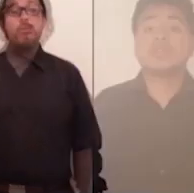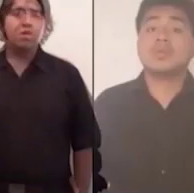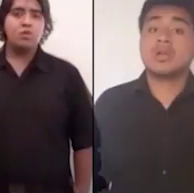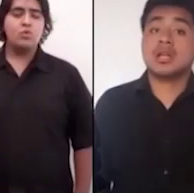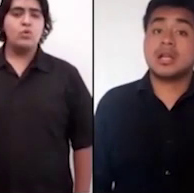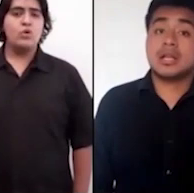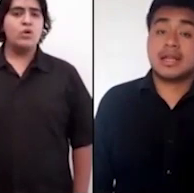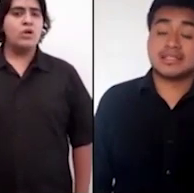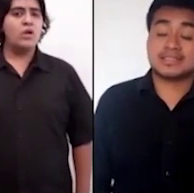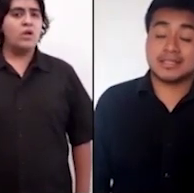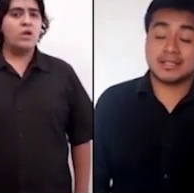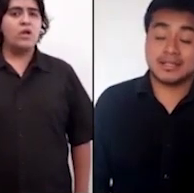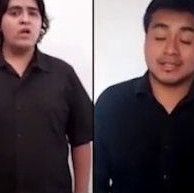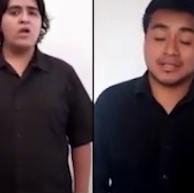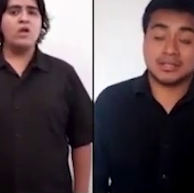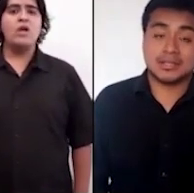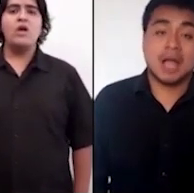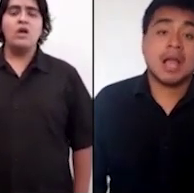pues